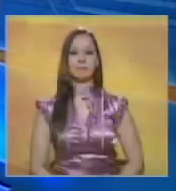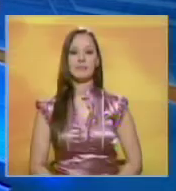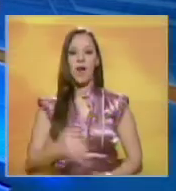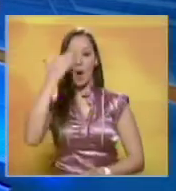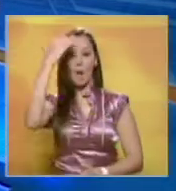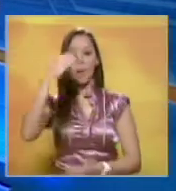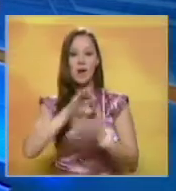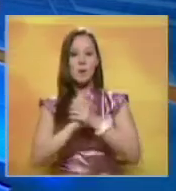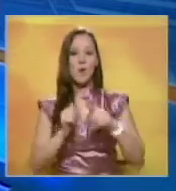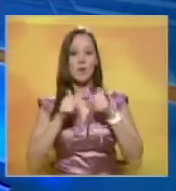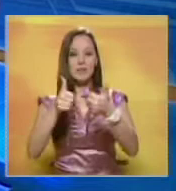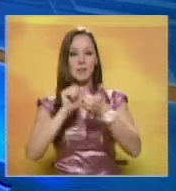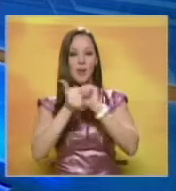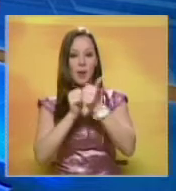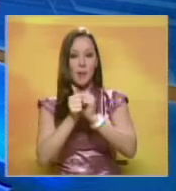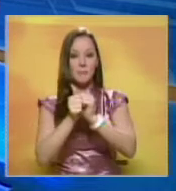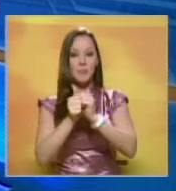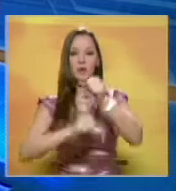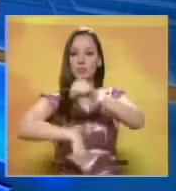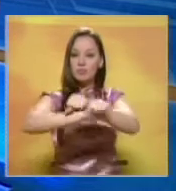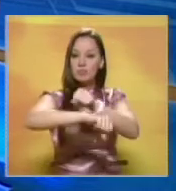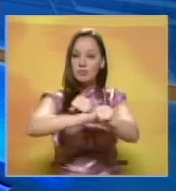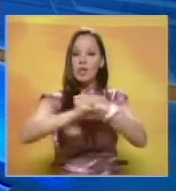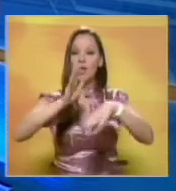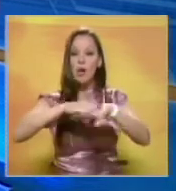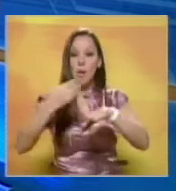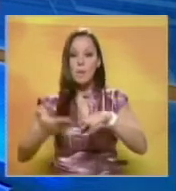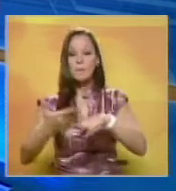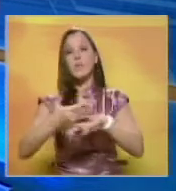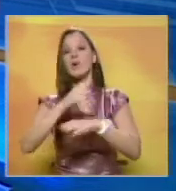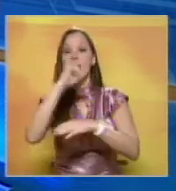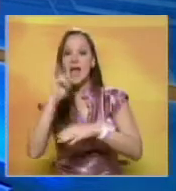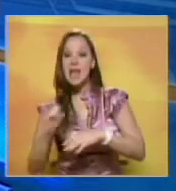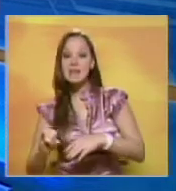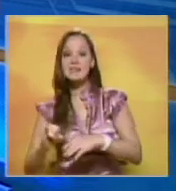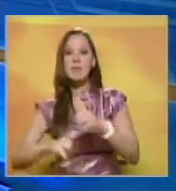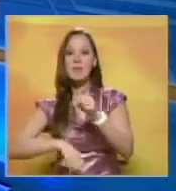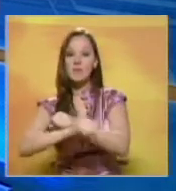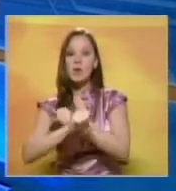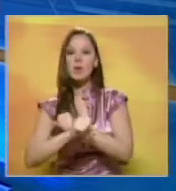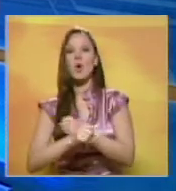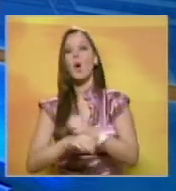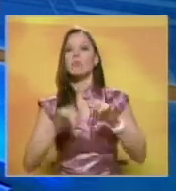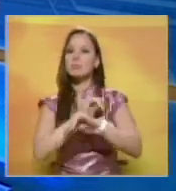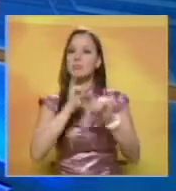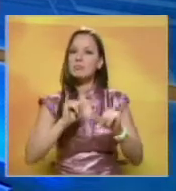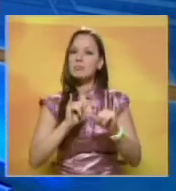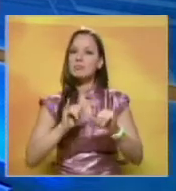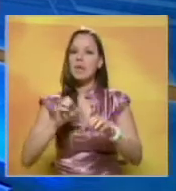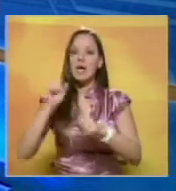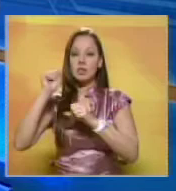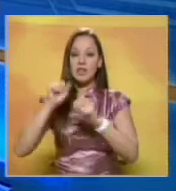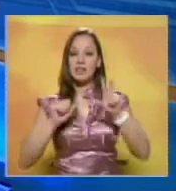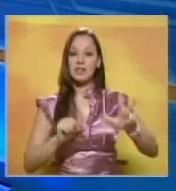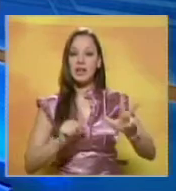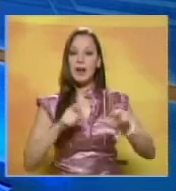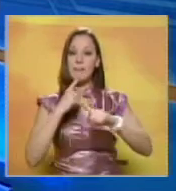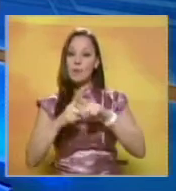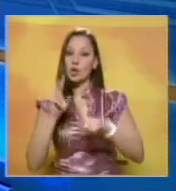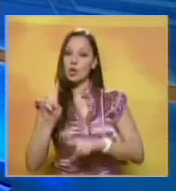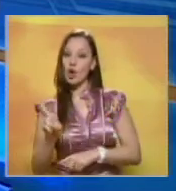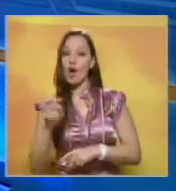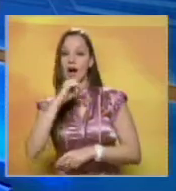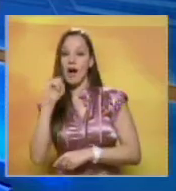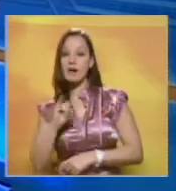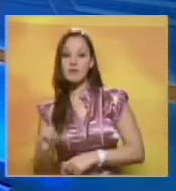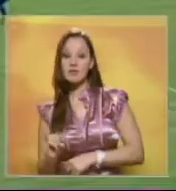Hola amigos, comenzamos los deportes con notas del balompié porque el Zamora Fútbol Club se tituló campeón del torneo Clausura tras vencer al Zulia 3-2. Encuentro